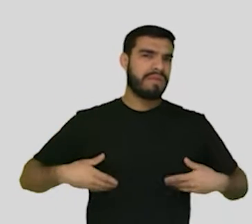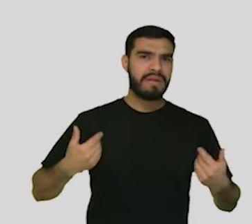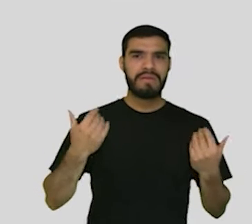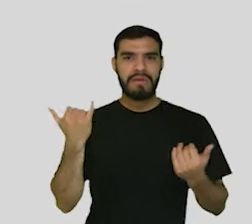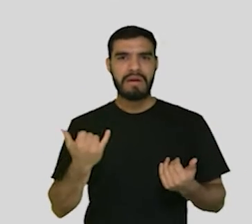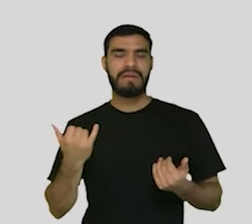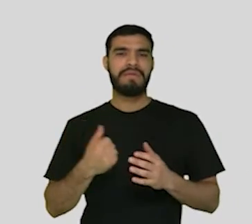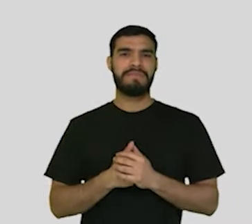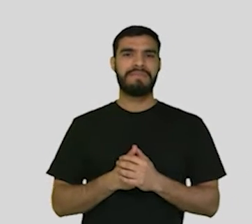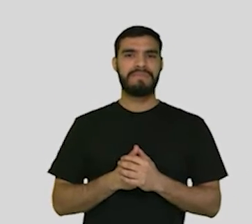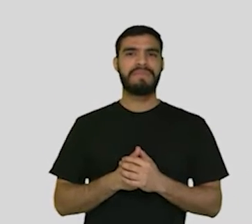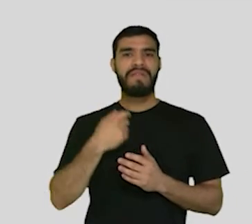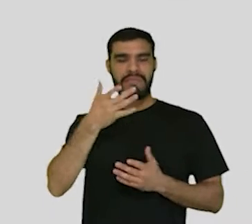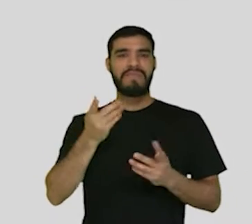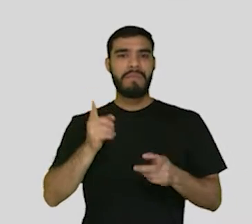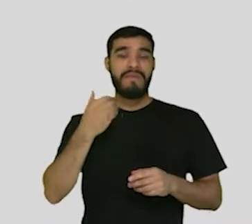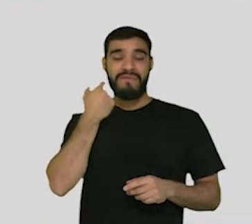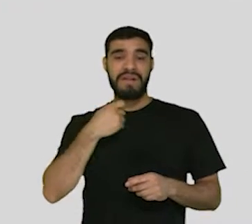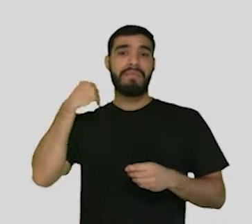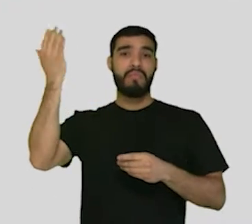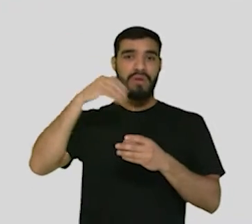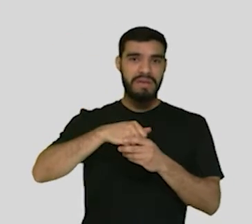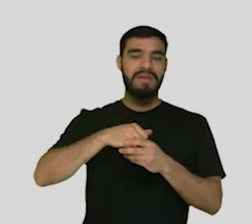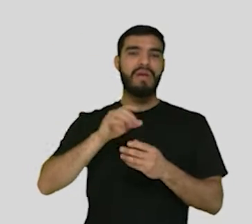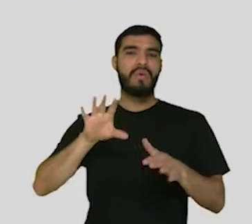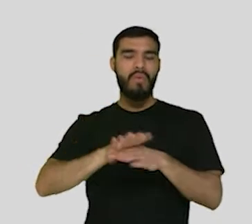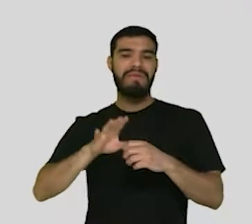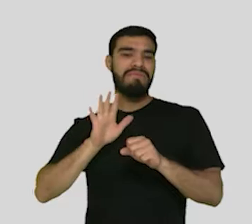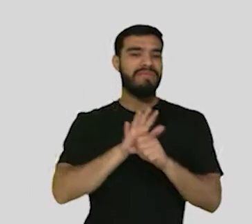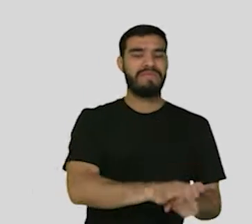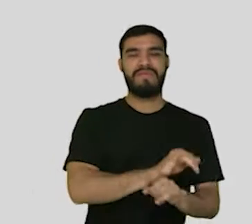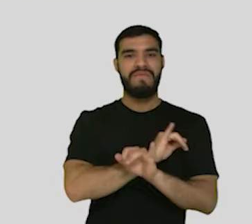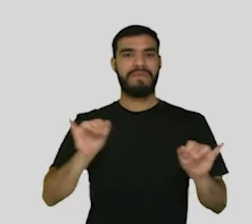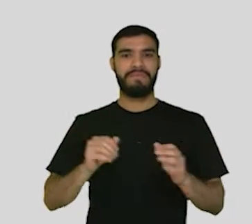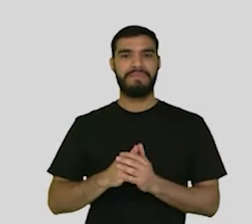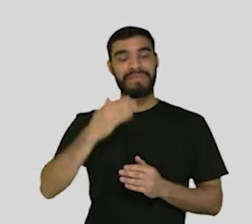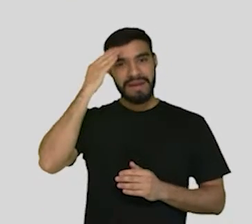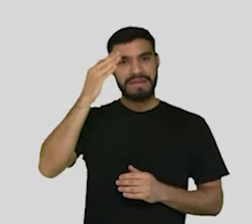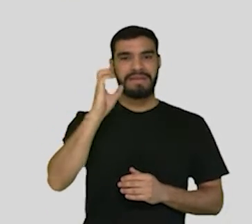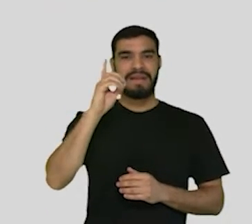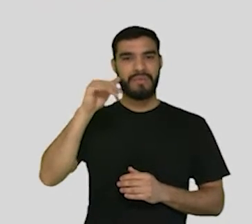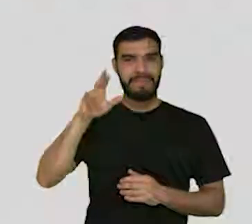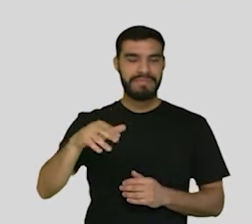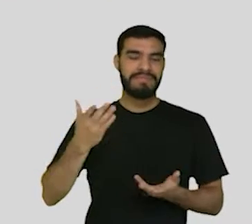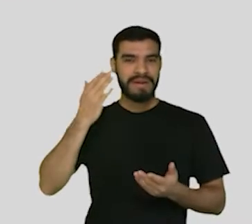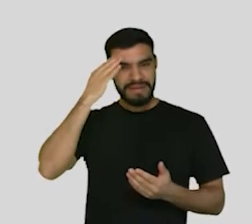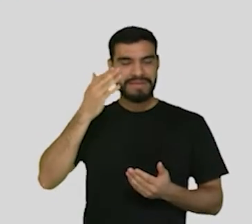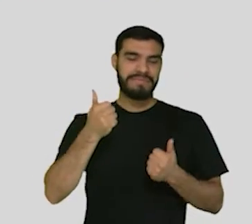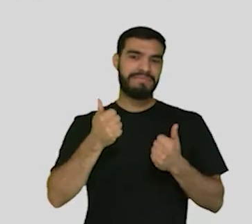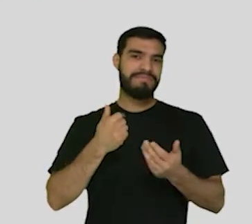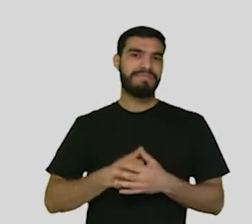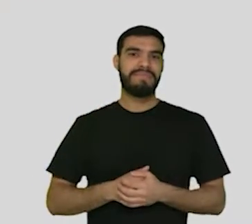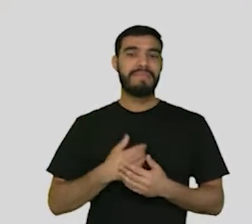realidad cuapeja oñemo añete van a opa esa guay derecho se veron una política pública rupive y catune ya japo